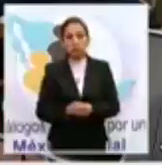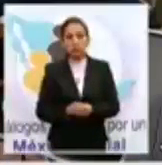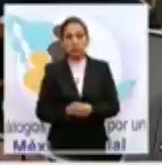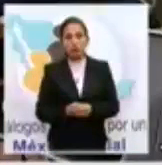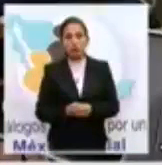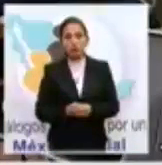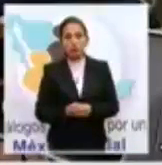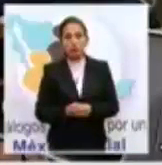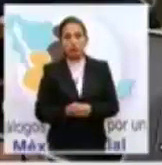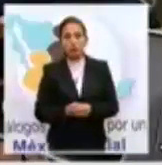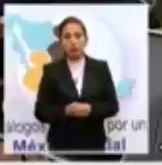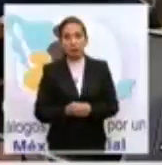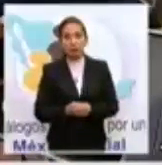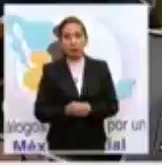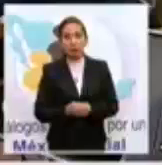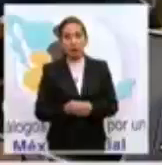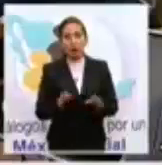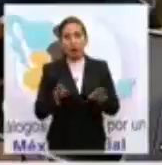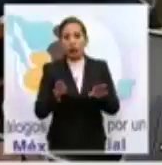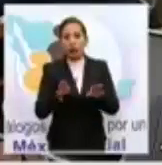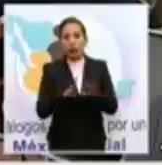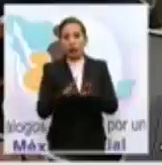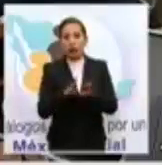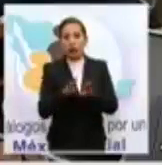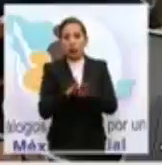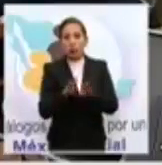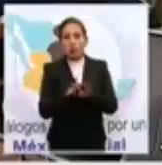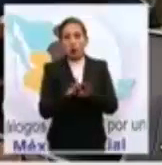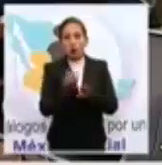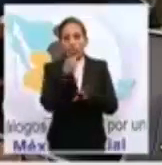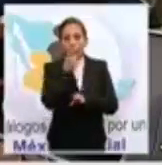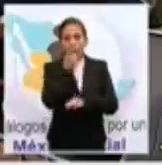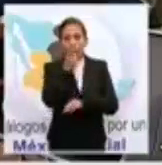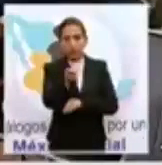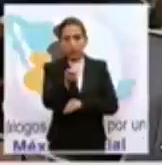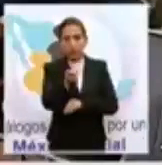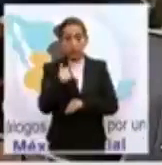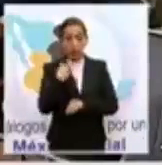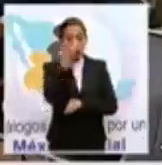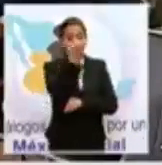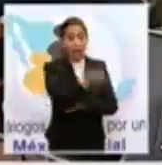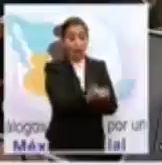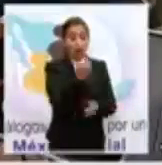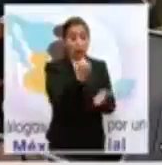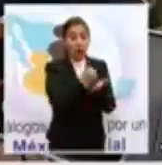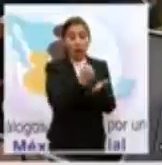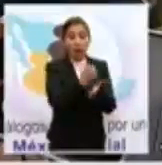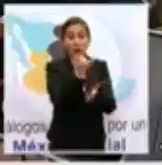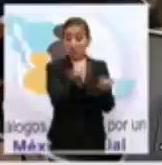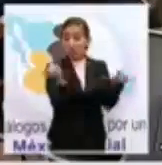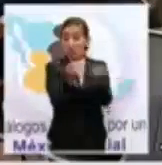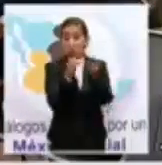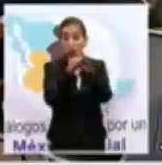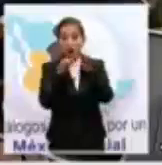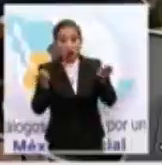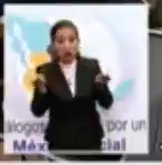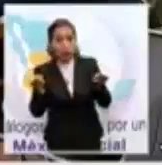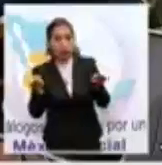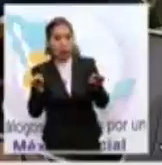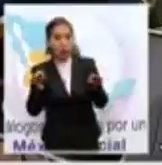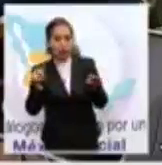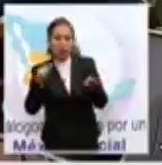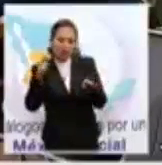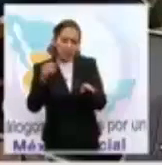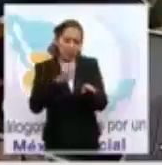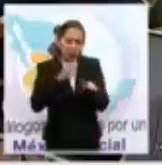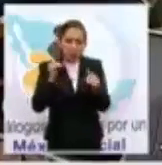no poner como ninguna vara en términos de mérito y de esfuerzo en lo más igualitario, sí, es lo más